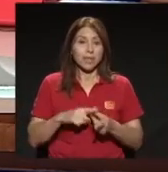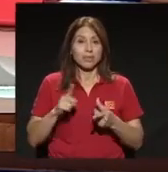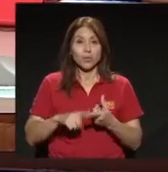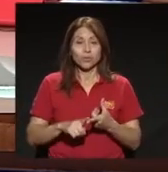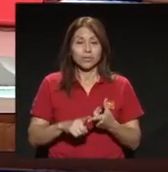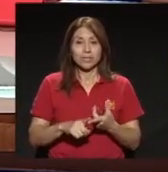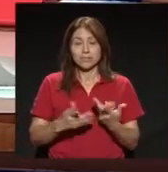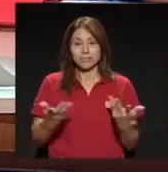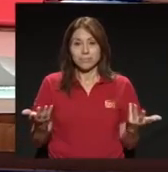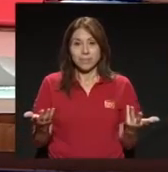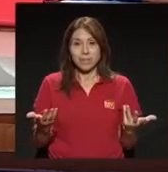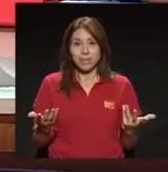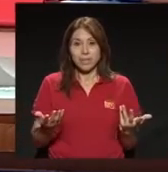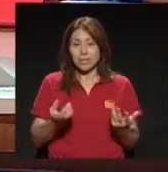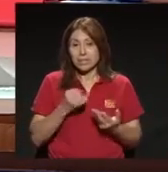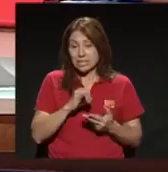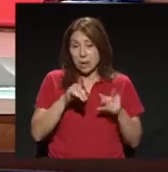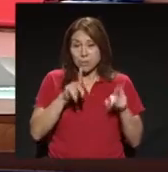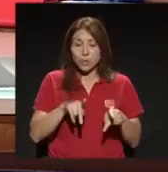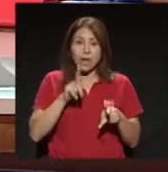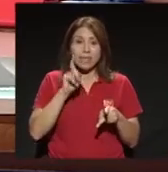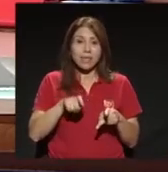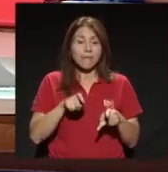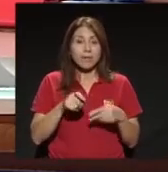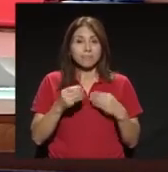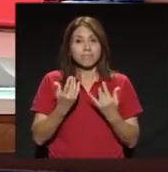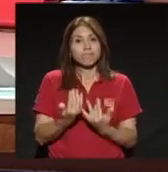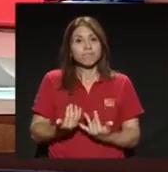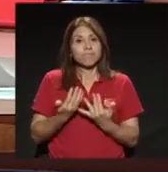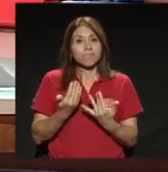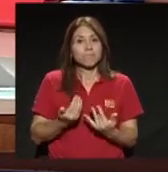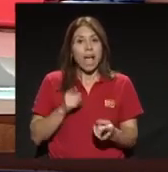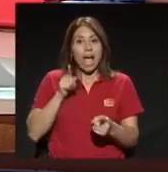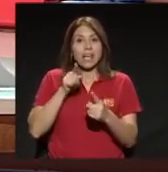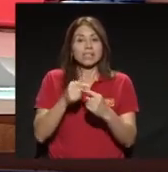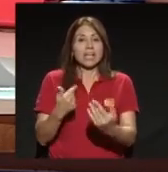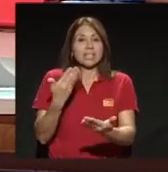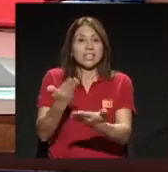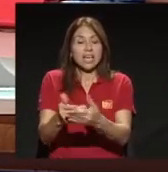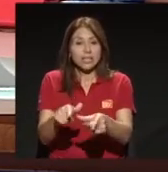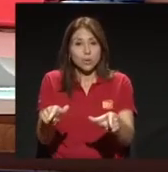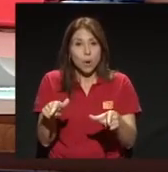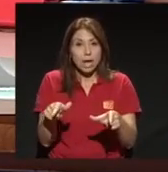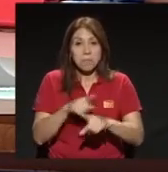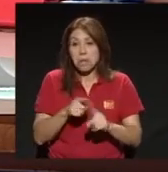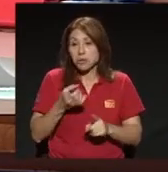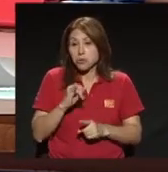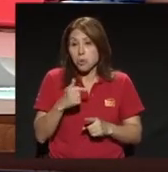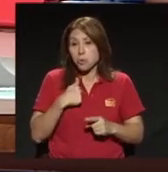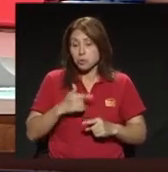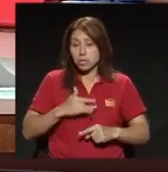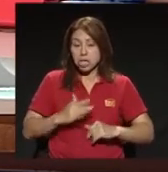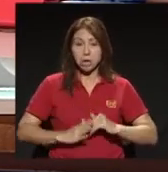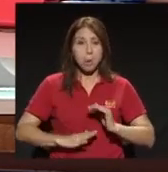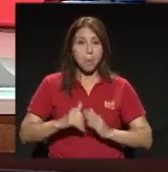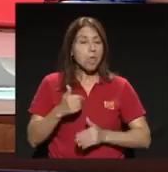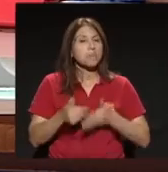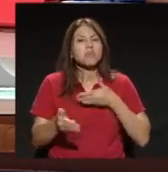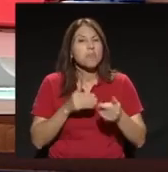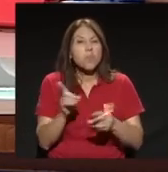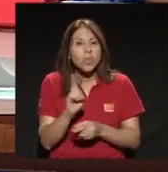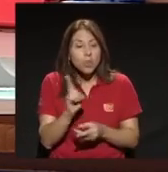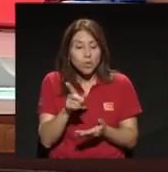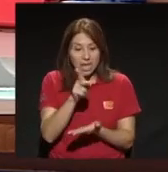ese lugar de verdad oa ese espacio si una está cómoda sentada donde estés en un parque sean